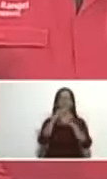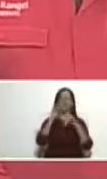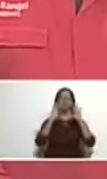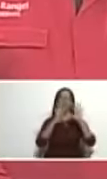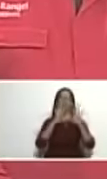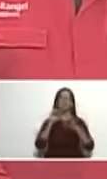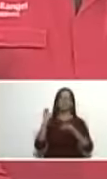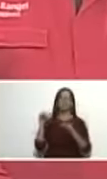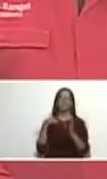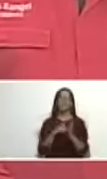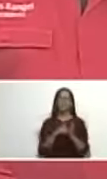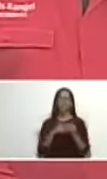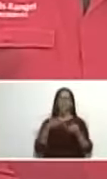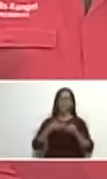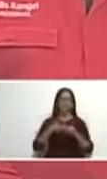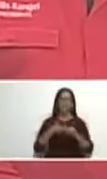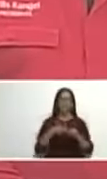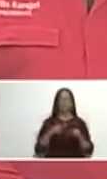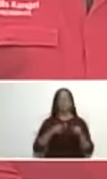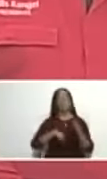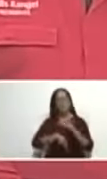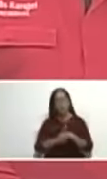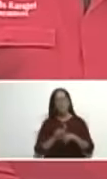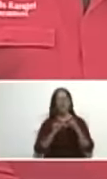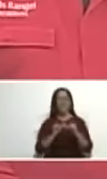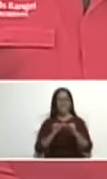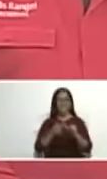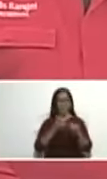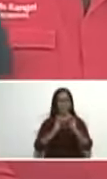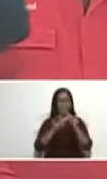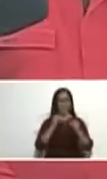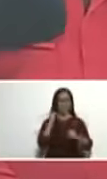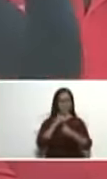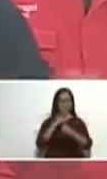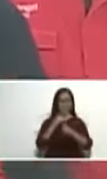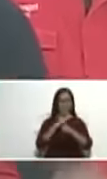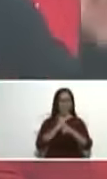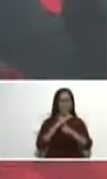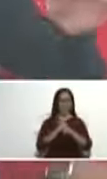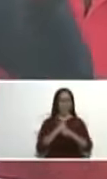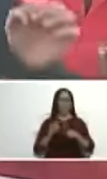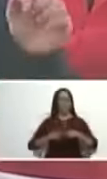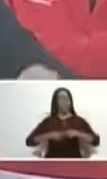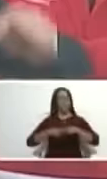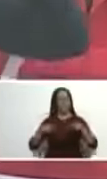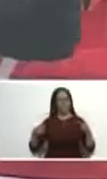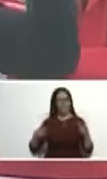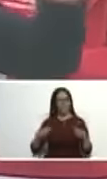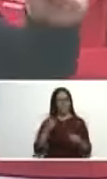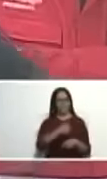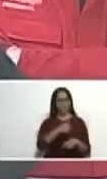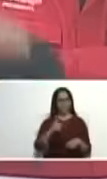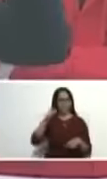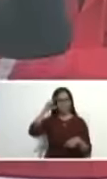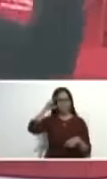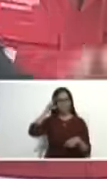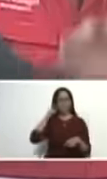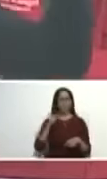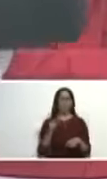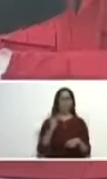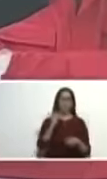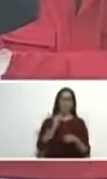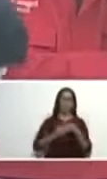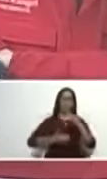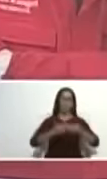900.000 barriles. Vamos a seguir con la moral de los trabajadores, aumentando cada día un granito de arena para